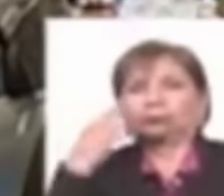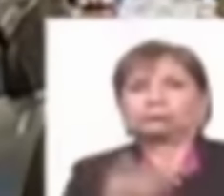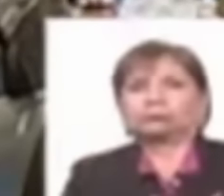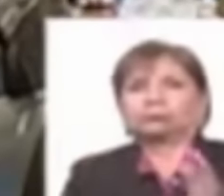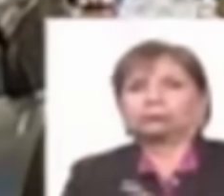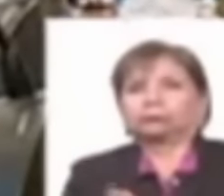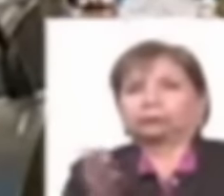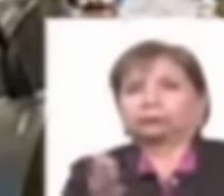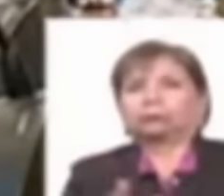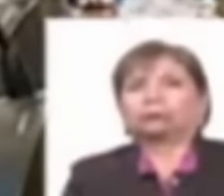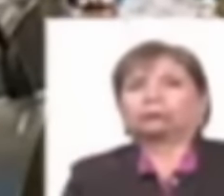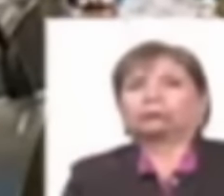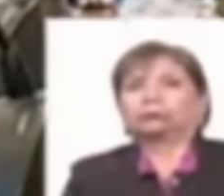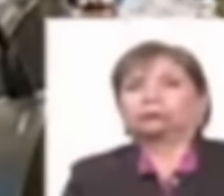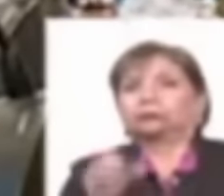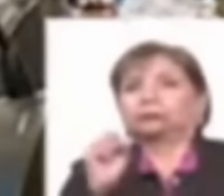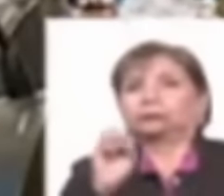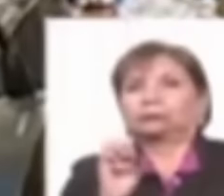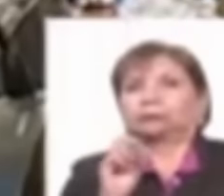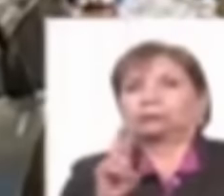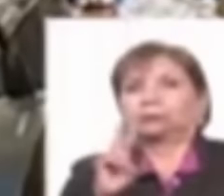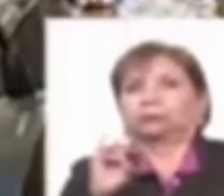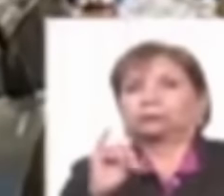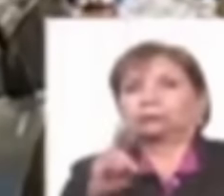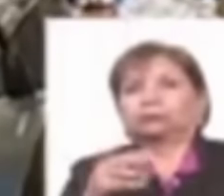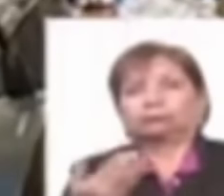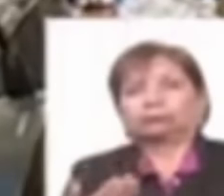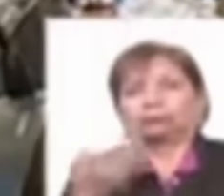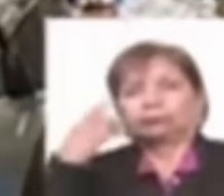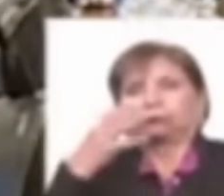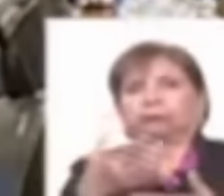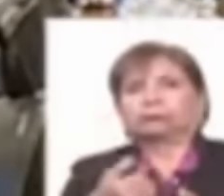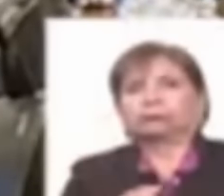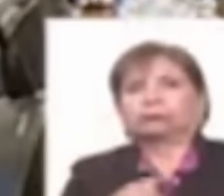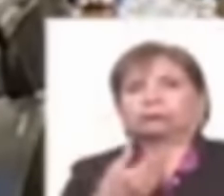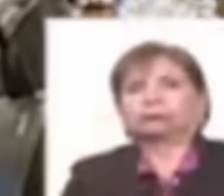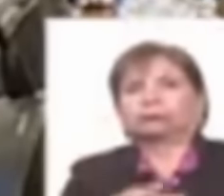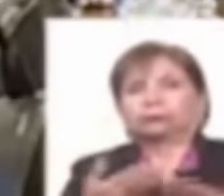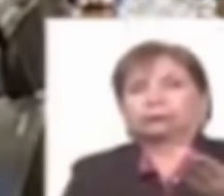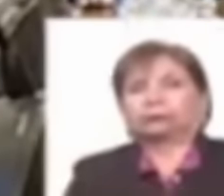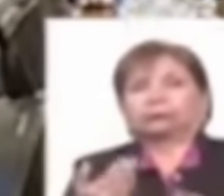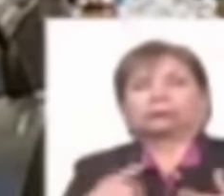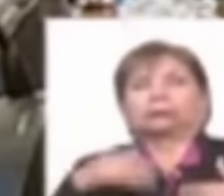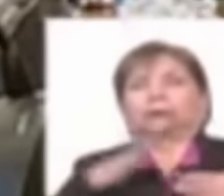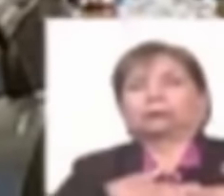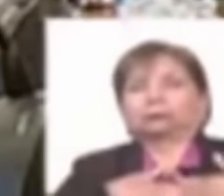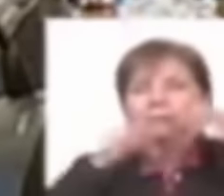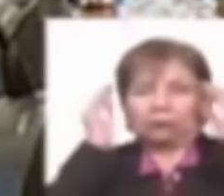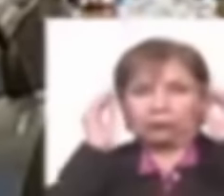fueron a servir, que no tenía competencia para obtener, diría yo, y es una opinión